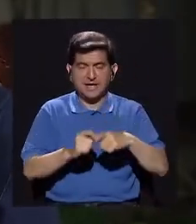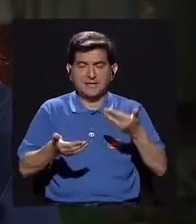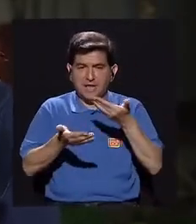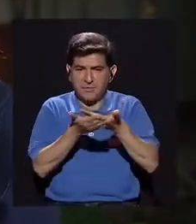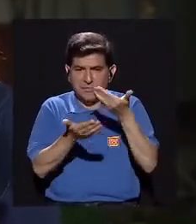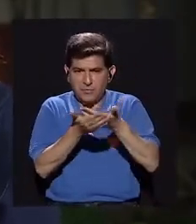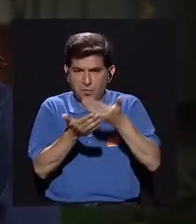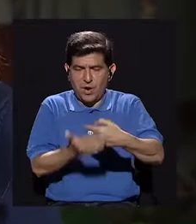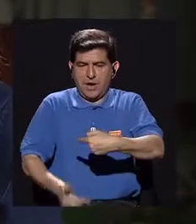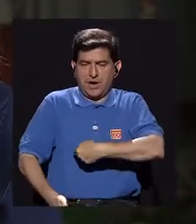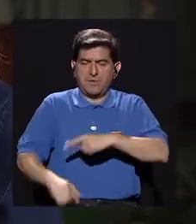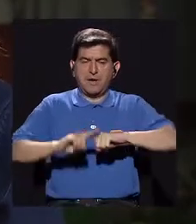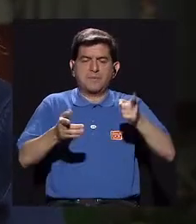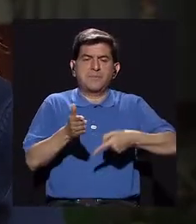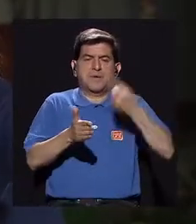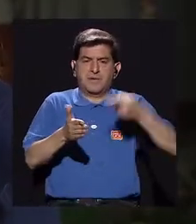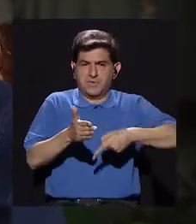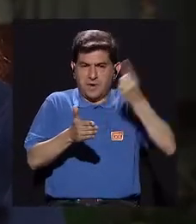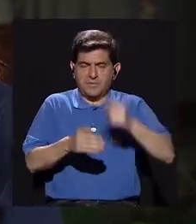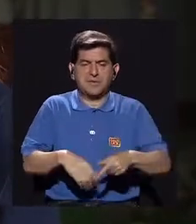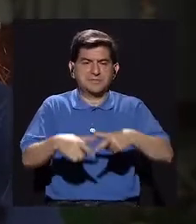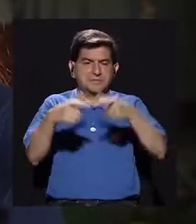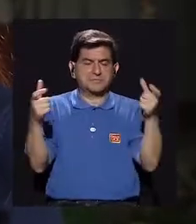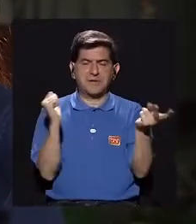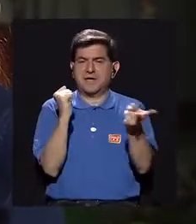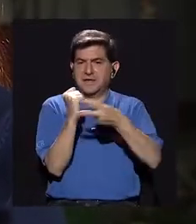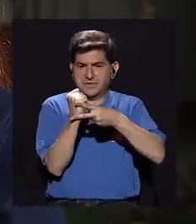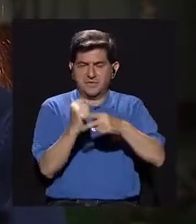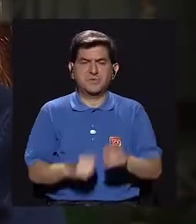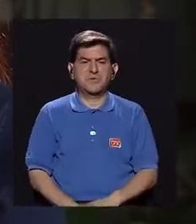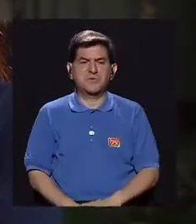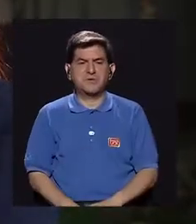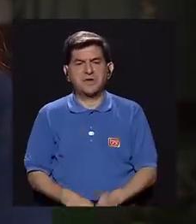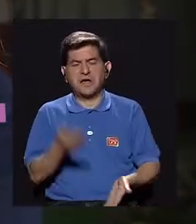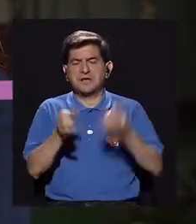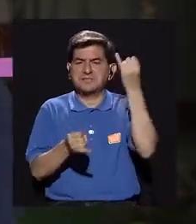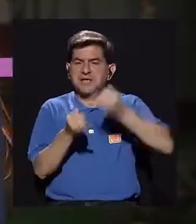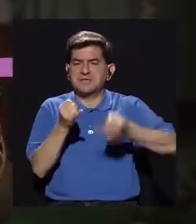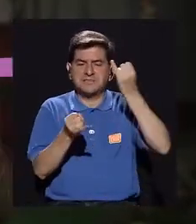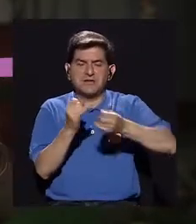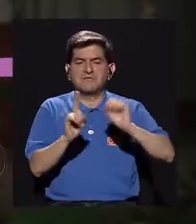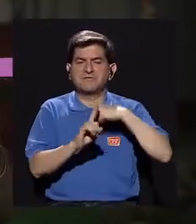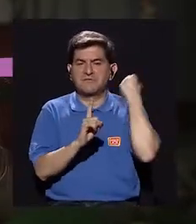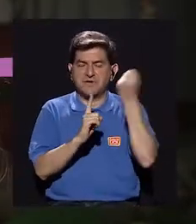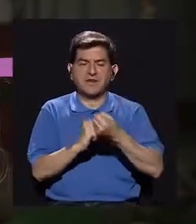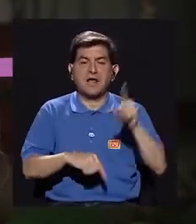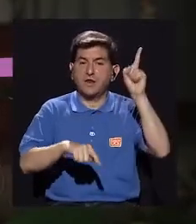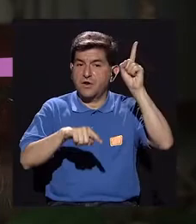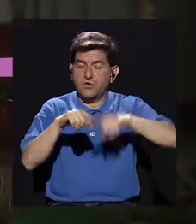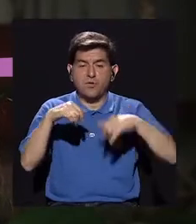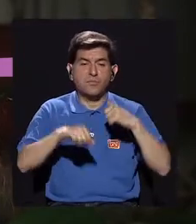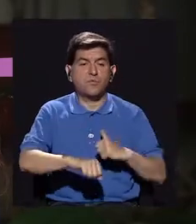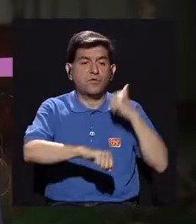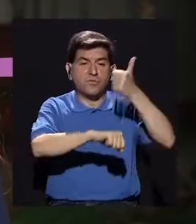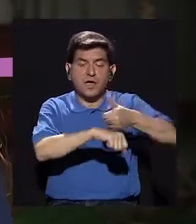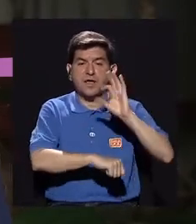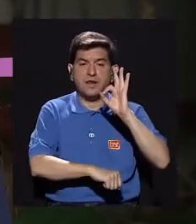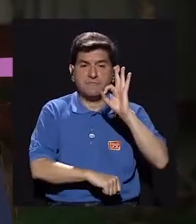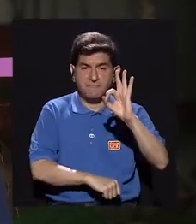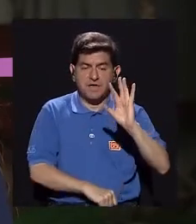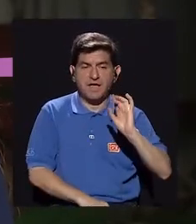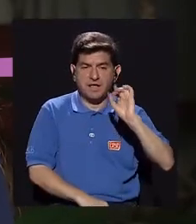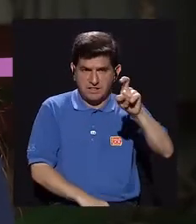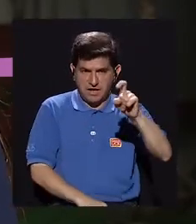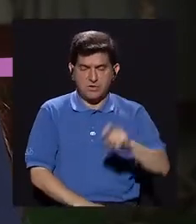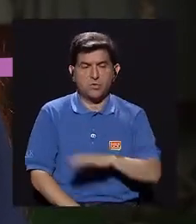hígado. Pero muchas veces, o mejor dicho, la mayoría de las veces, la dejamos como última instancia donde no logramos establecer bien